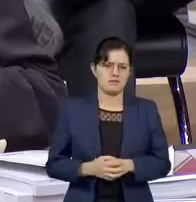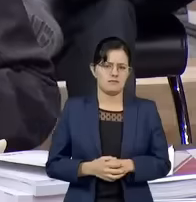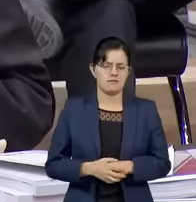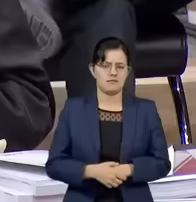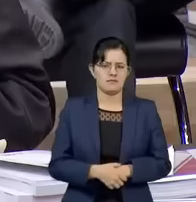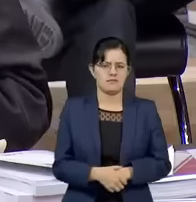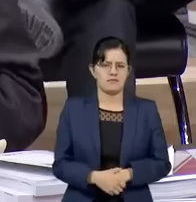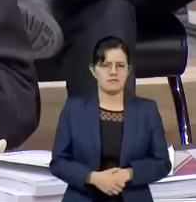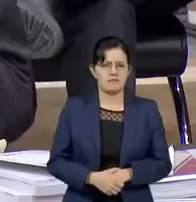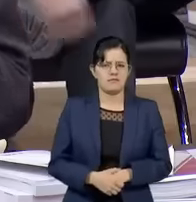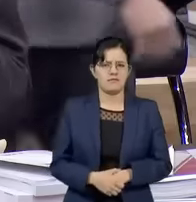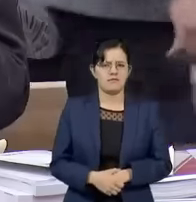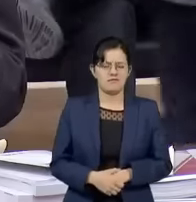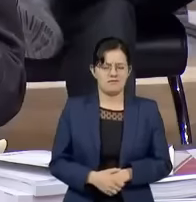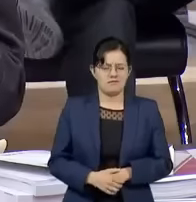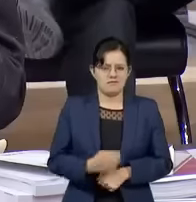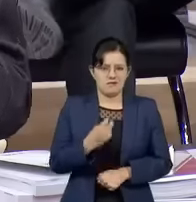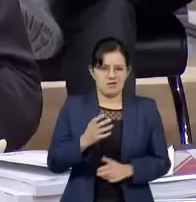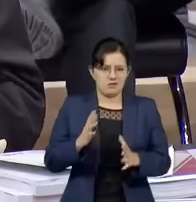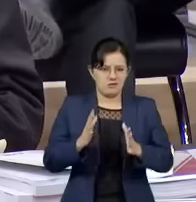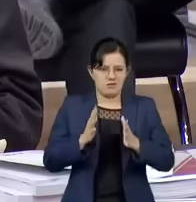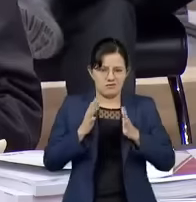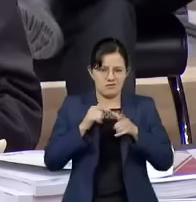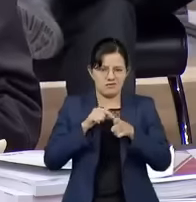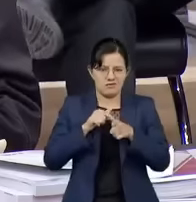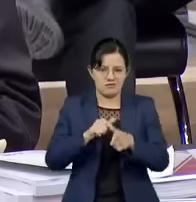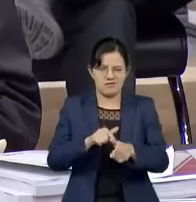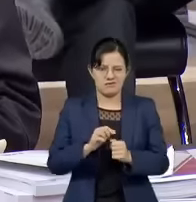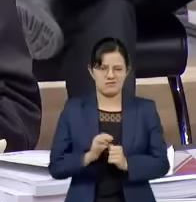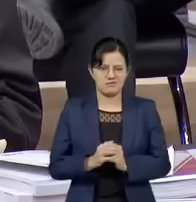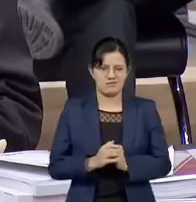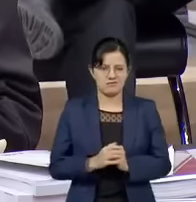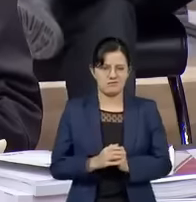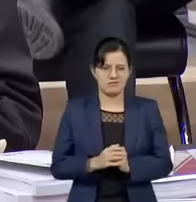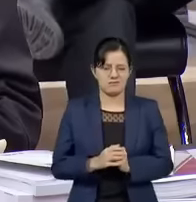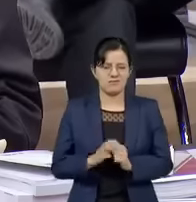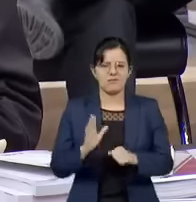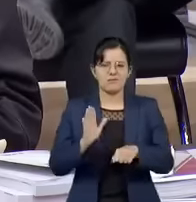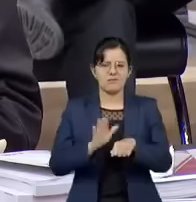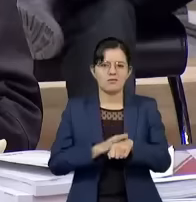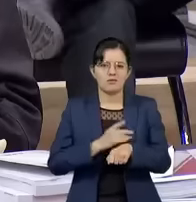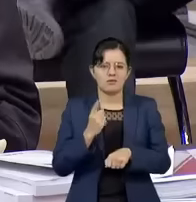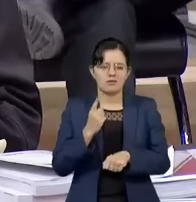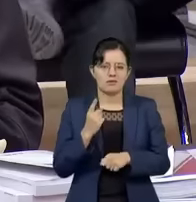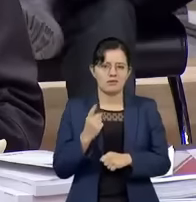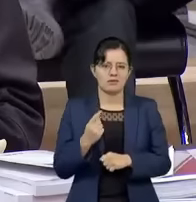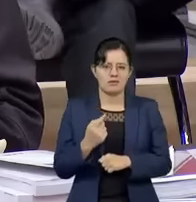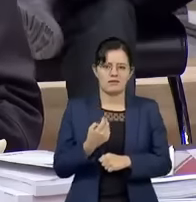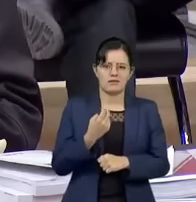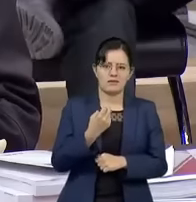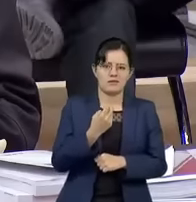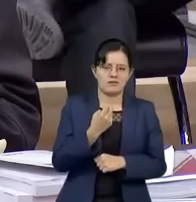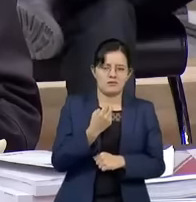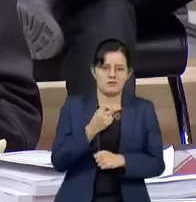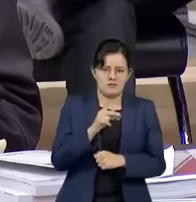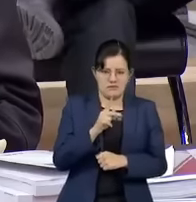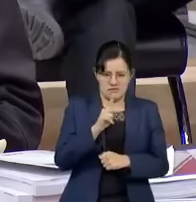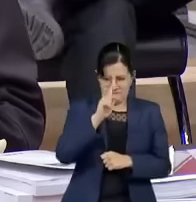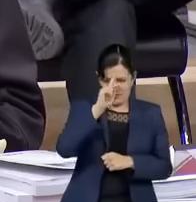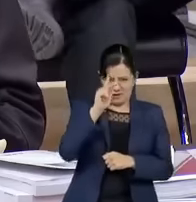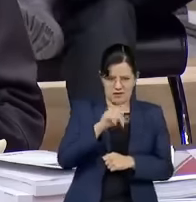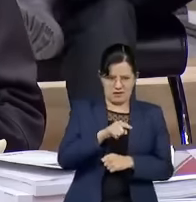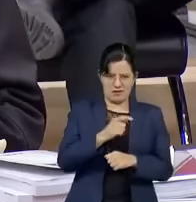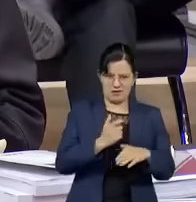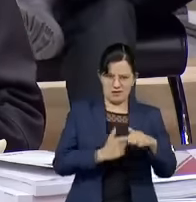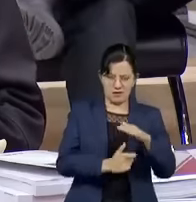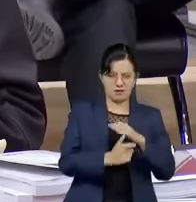eh No dejo de sorprenderme no dejo de sorprenderme porque este esto es peor que un cohecho